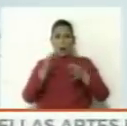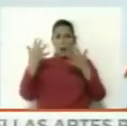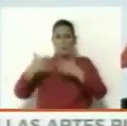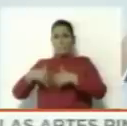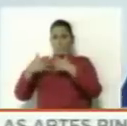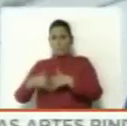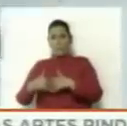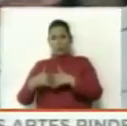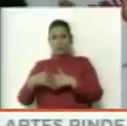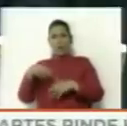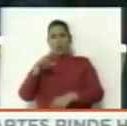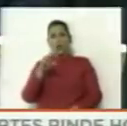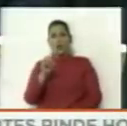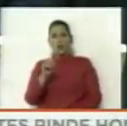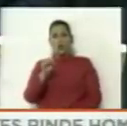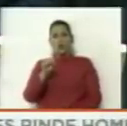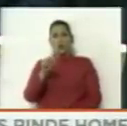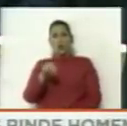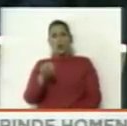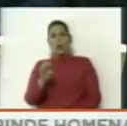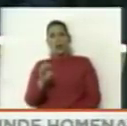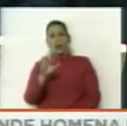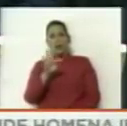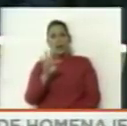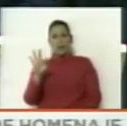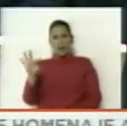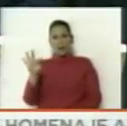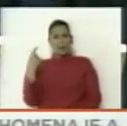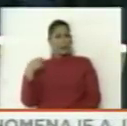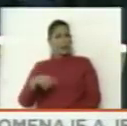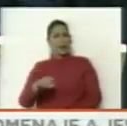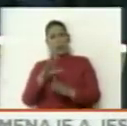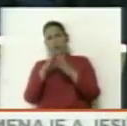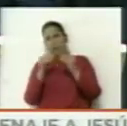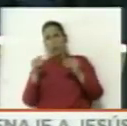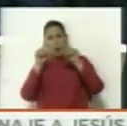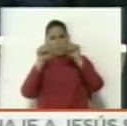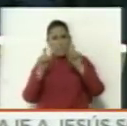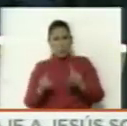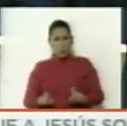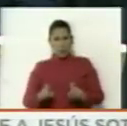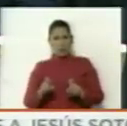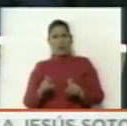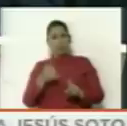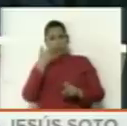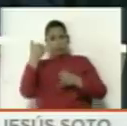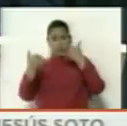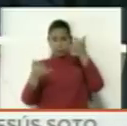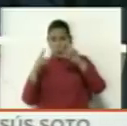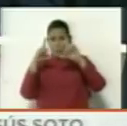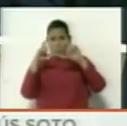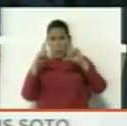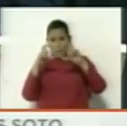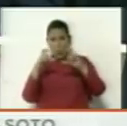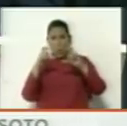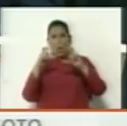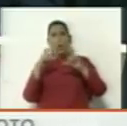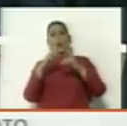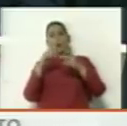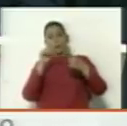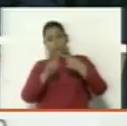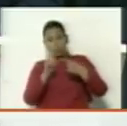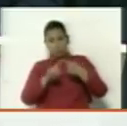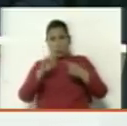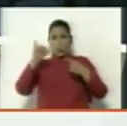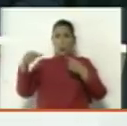quien le pasaba a Leopoldo López, tenemos todas las pruebas, tenemos todas las capturas de celular, a Juan Guaidó, a Gustavo Guaidó,